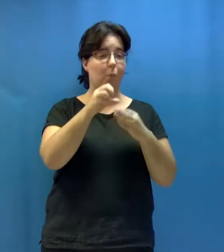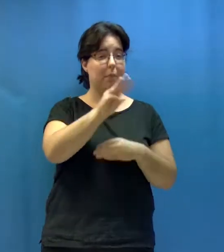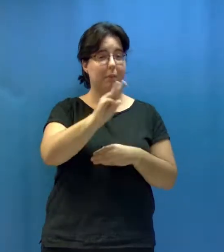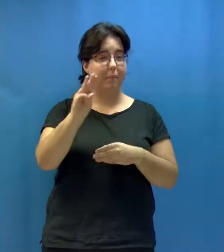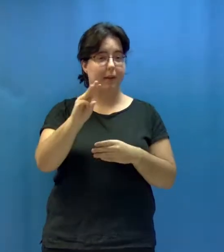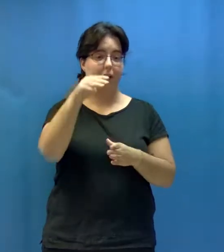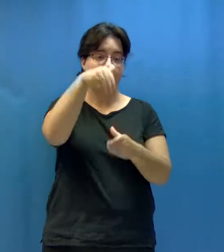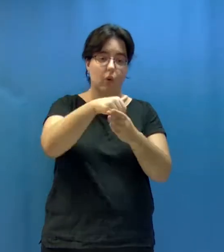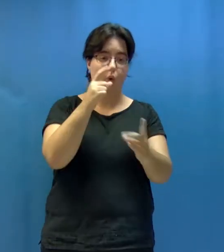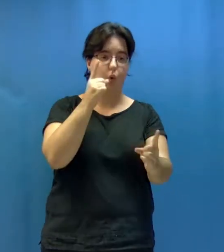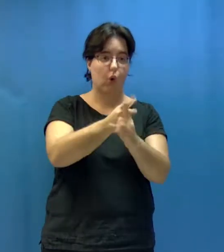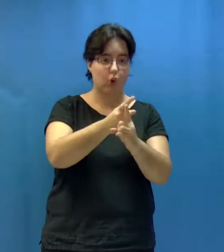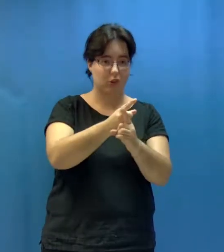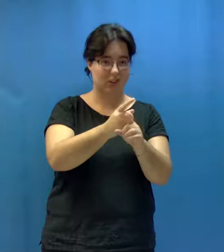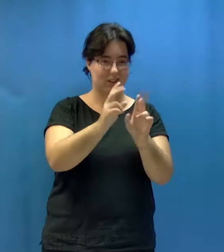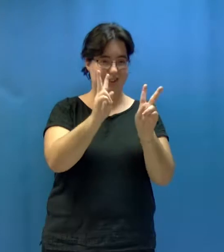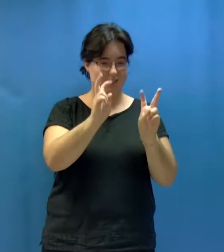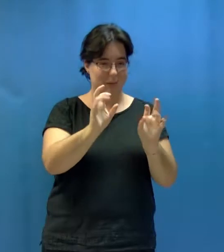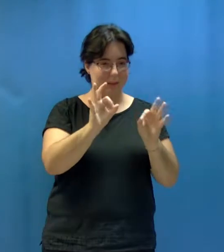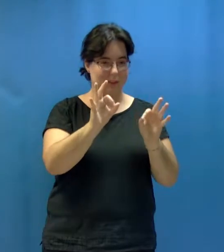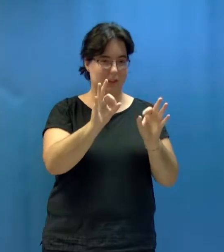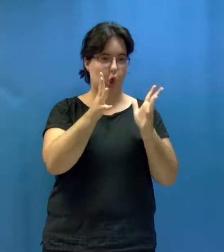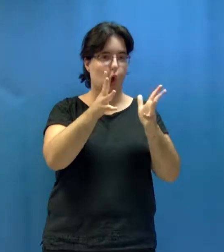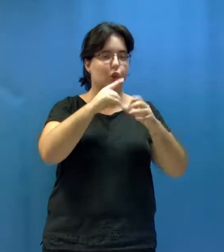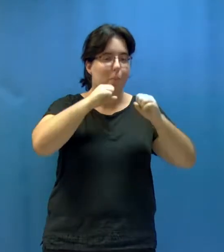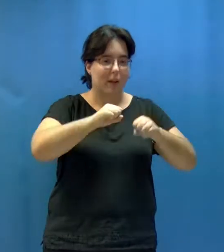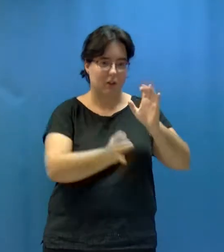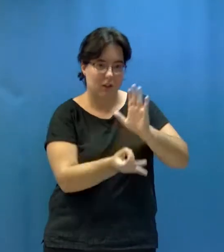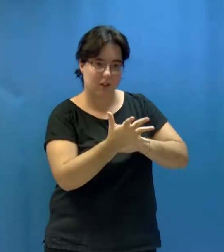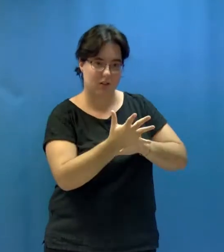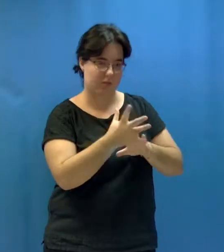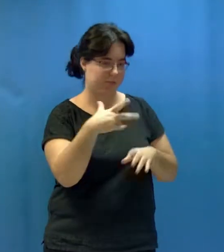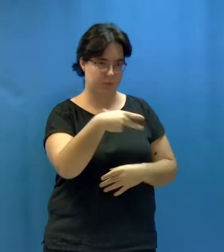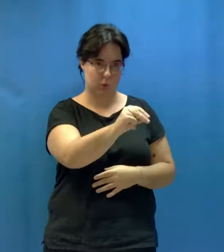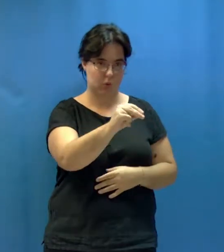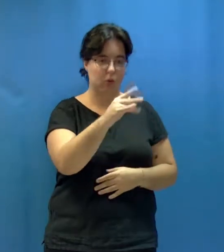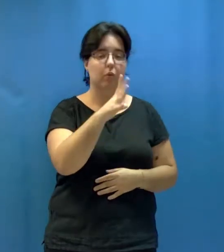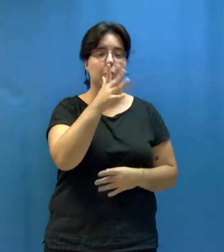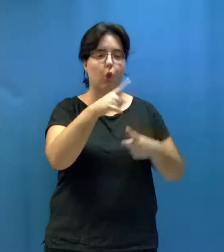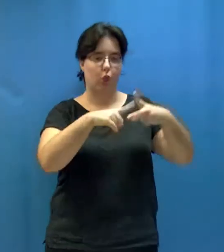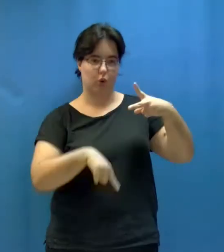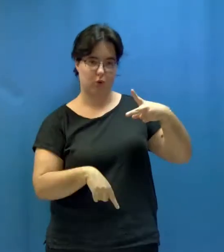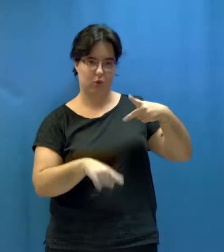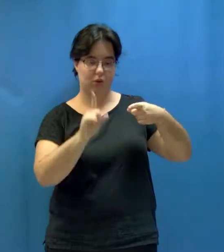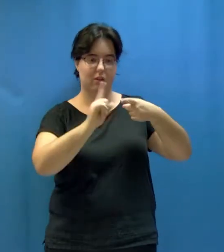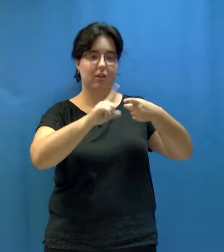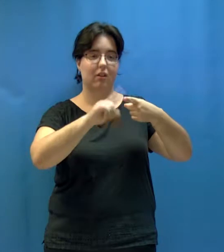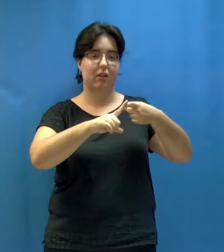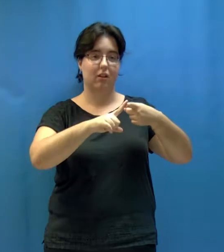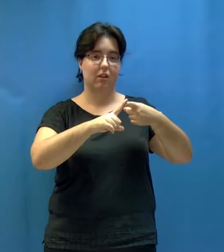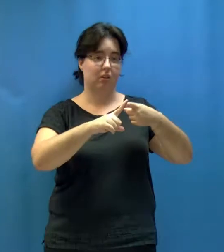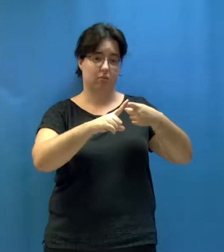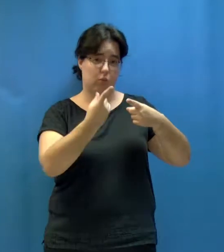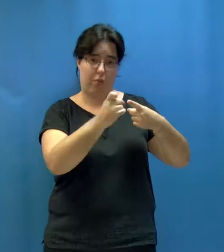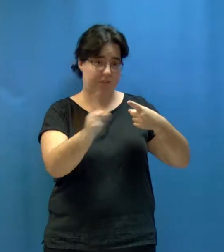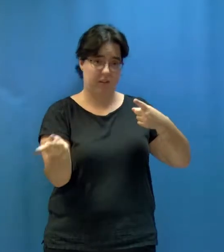votado en contra de la creación del Consejo Municipal de Personas Mayores por dos razones. La primera es porque es innecesario, porque ya existe